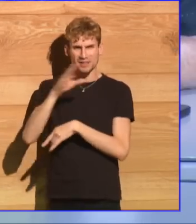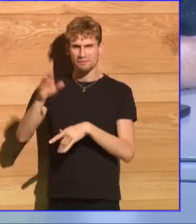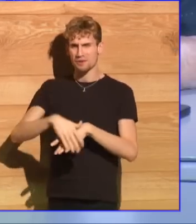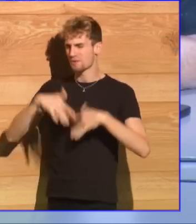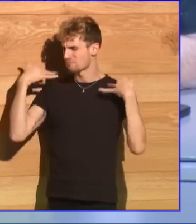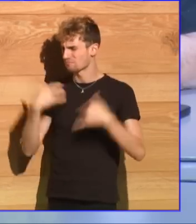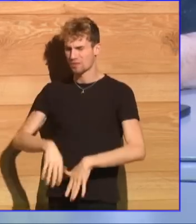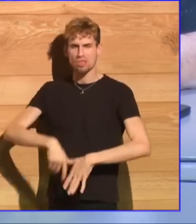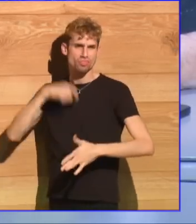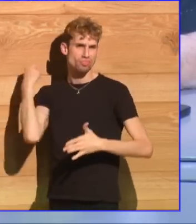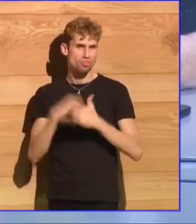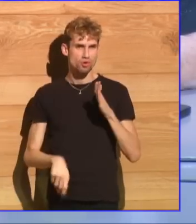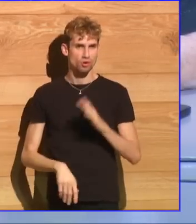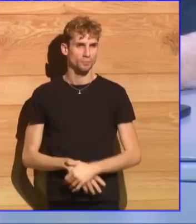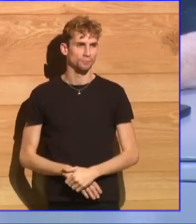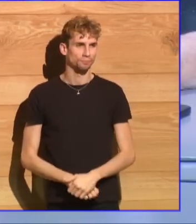total.